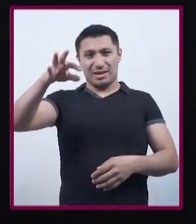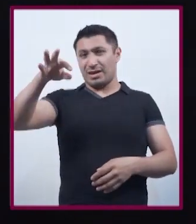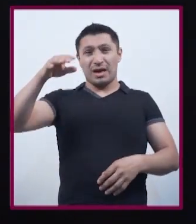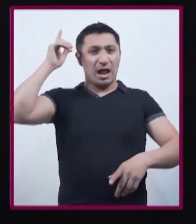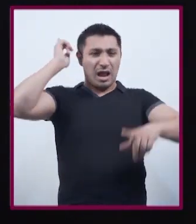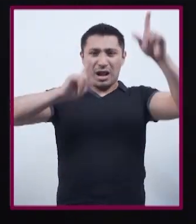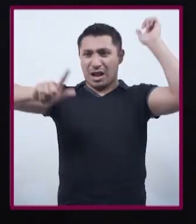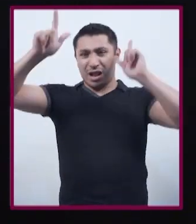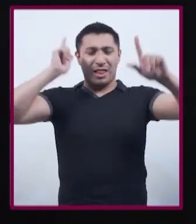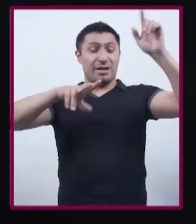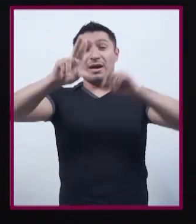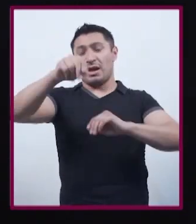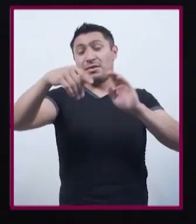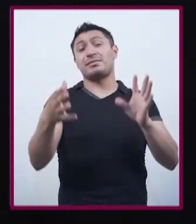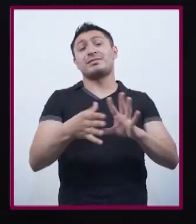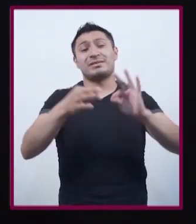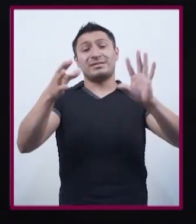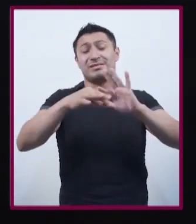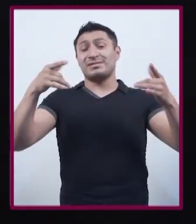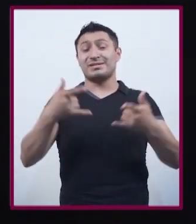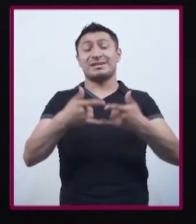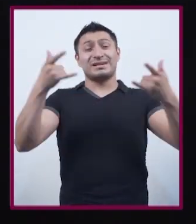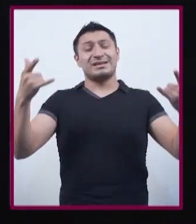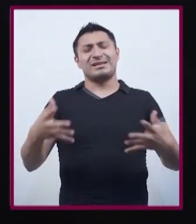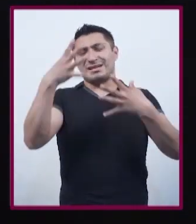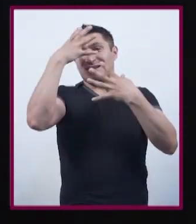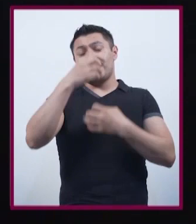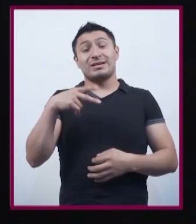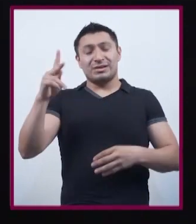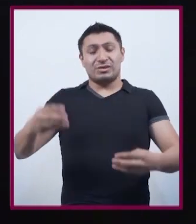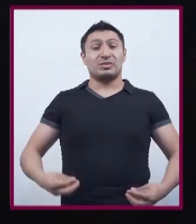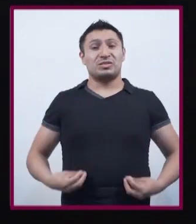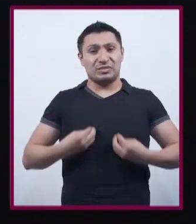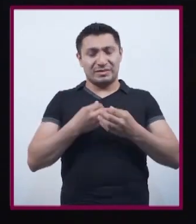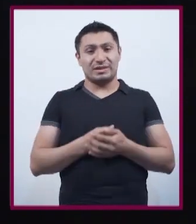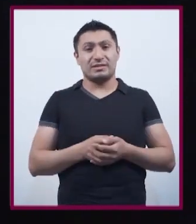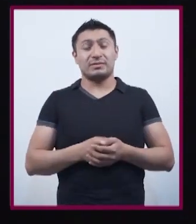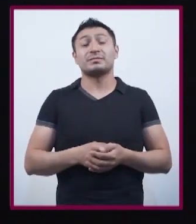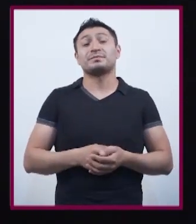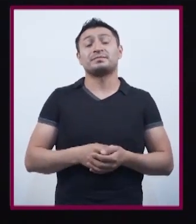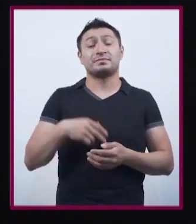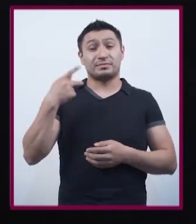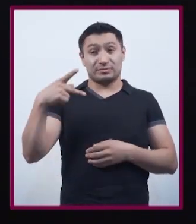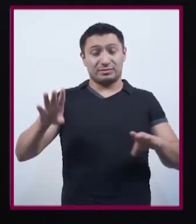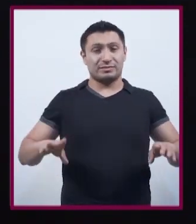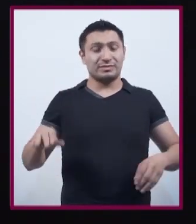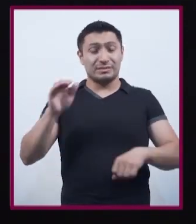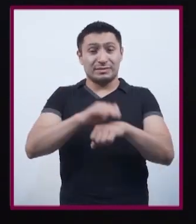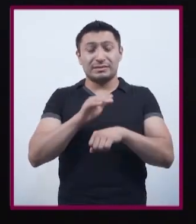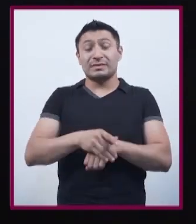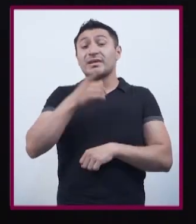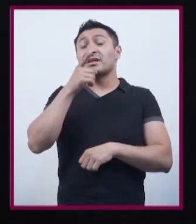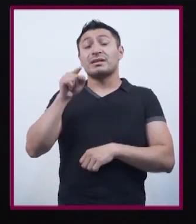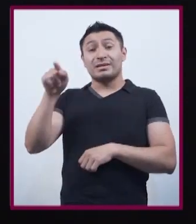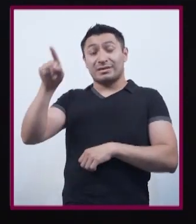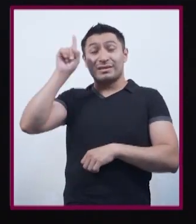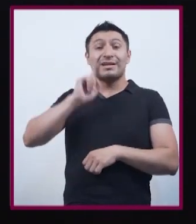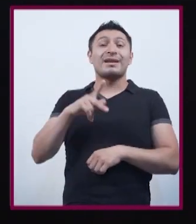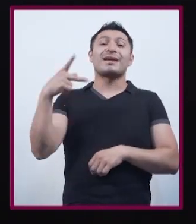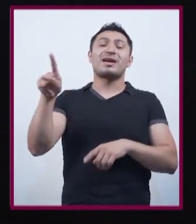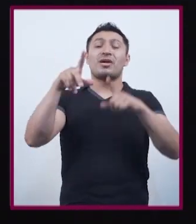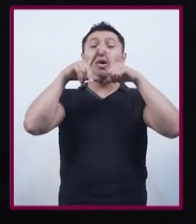reconocimiento y se convirtieran en personajes históricos? No, no es una idea viajada y para muestra te contaremos